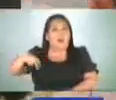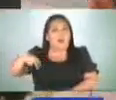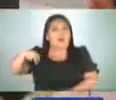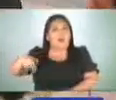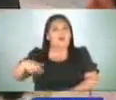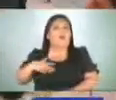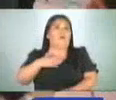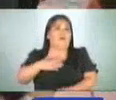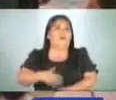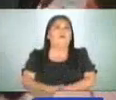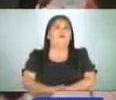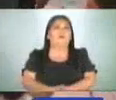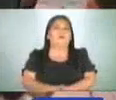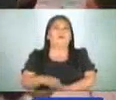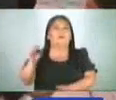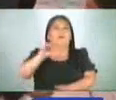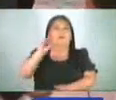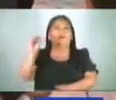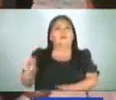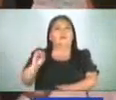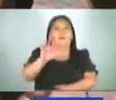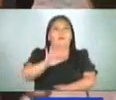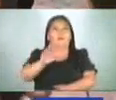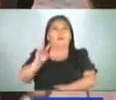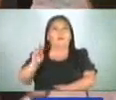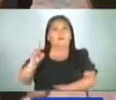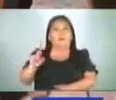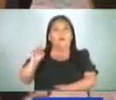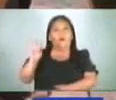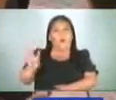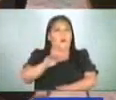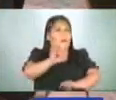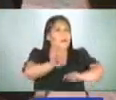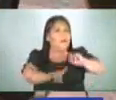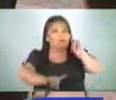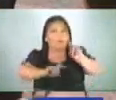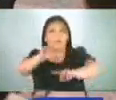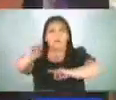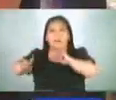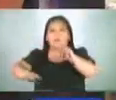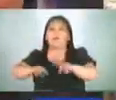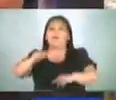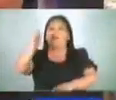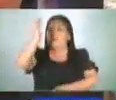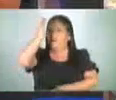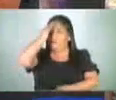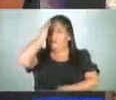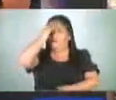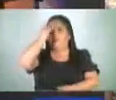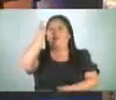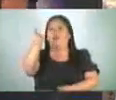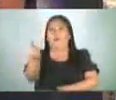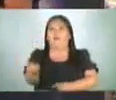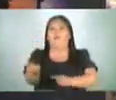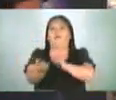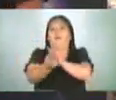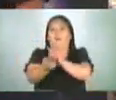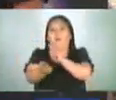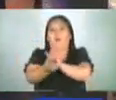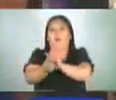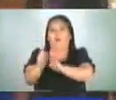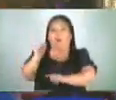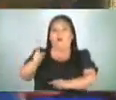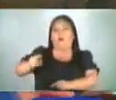difícil. El 52.4% de los entrevistados dijo que conoce a más de una persona que en el último